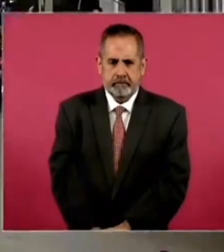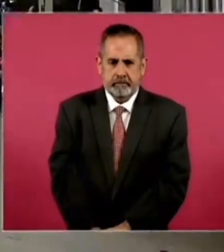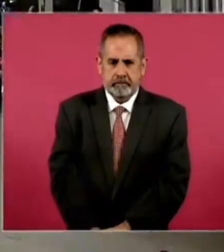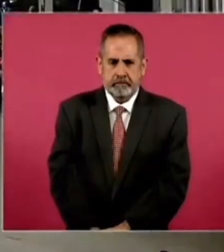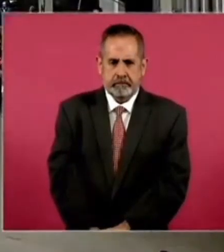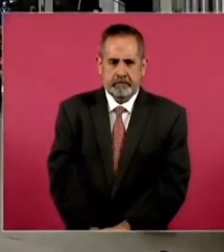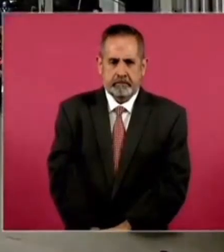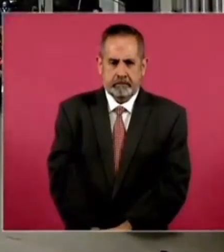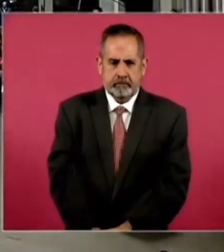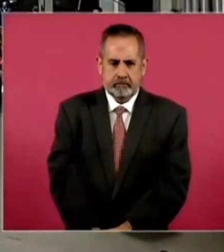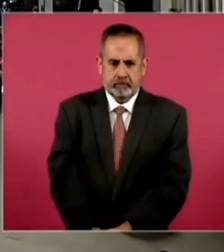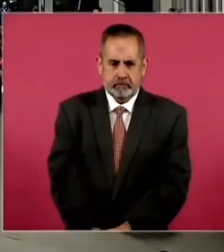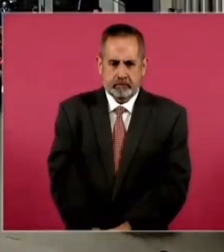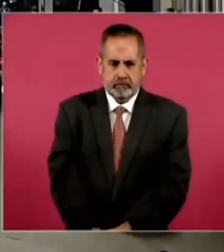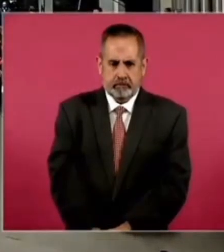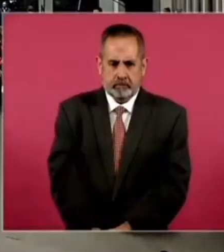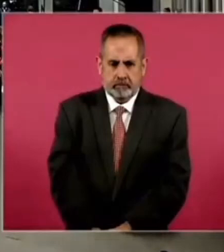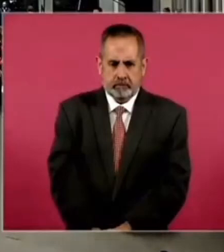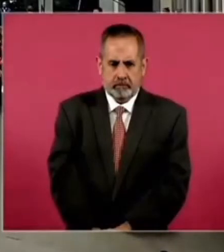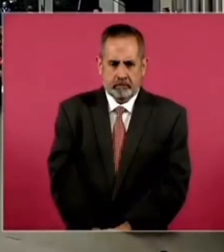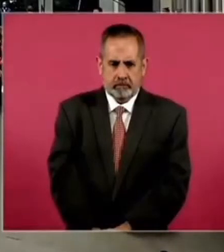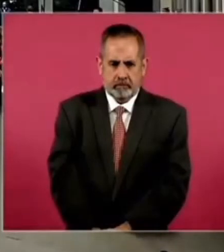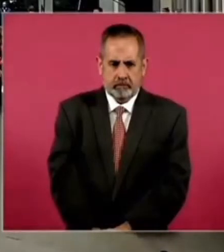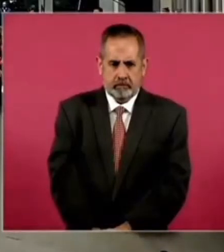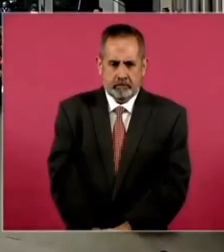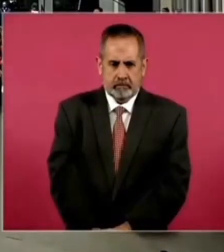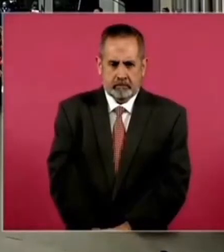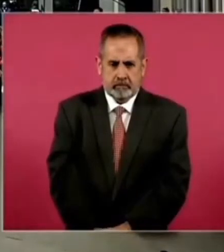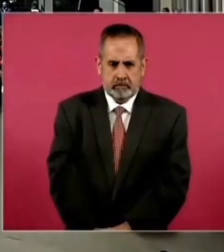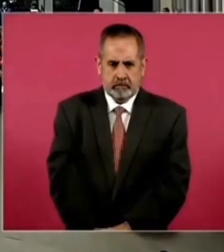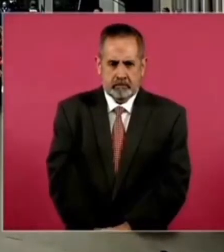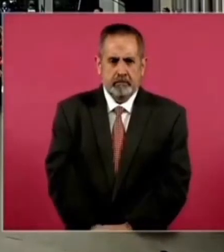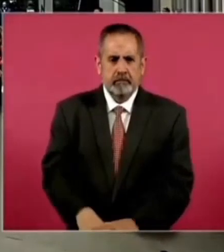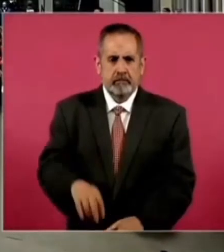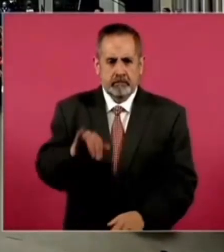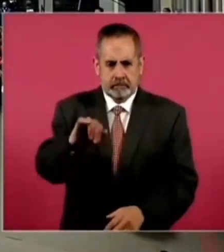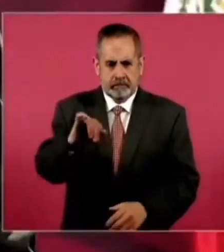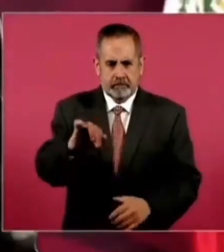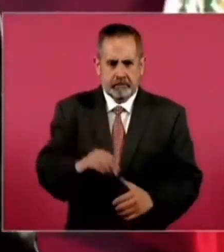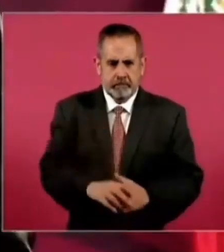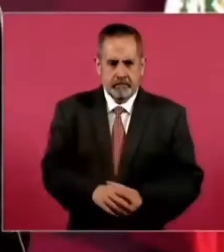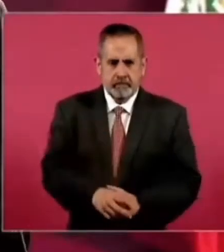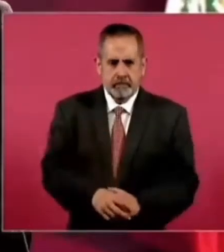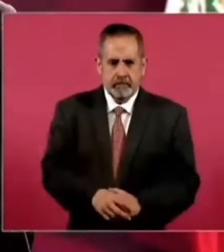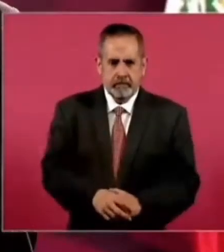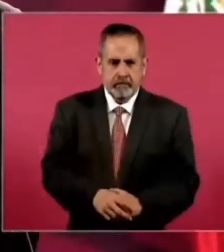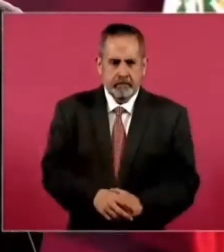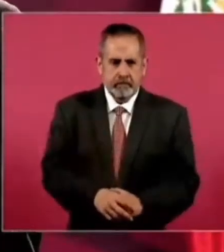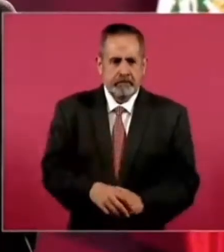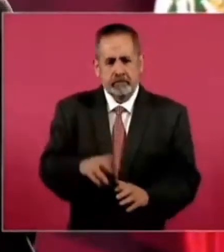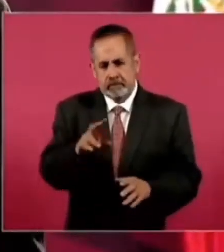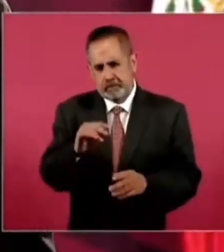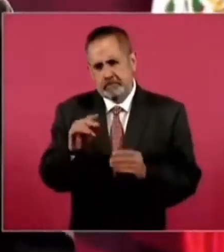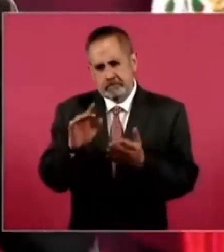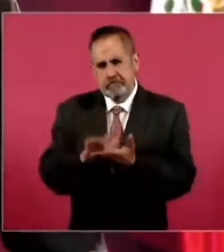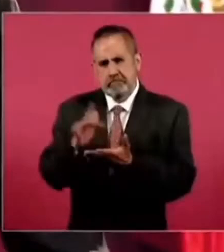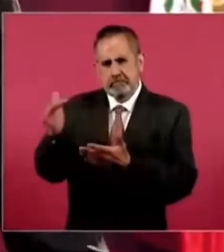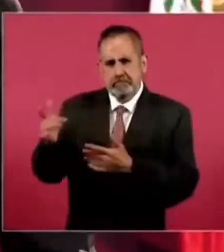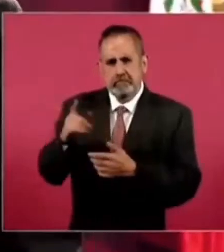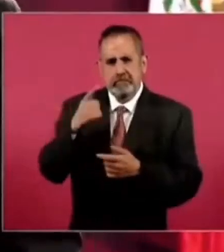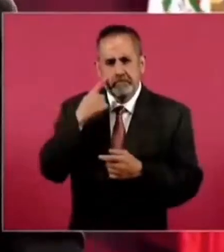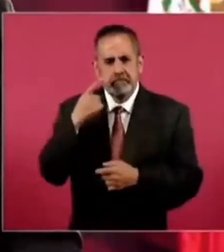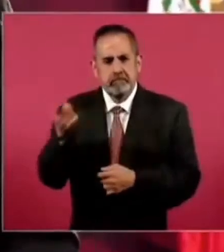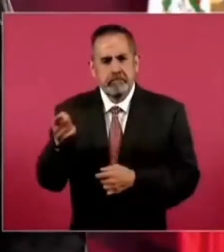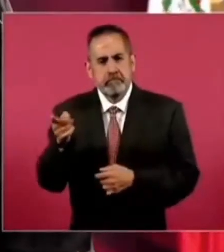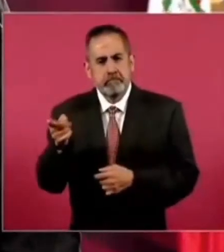también cuadernillos de apoyo. Ah, sí, sí, sí. Pero lo importante, y hay que agradecer que en 30